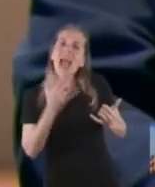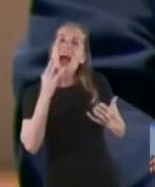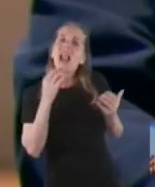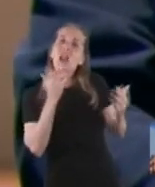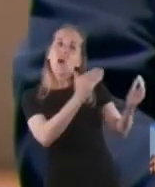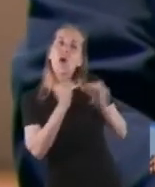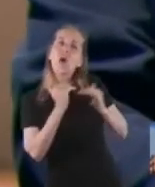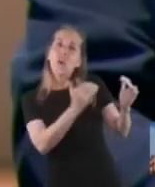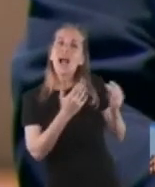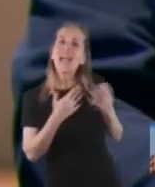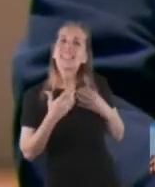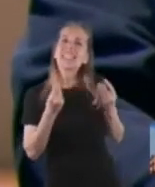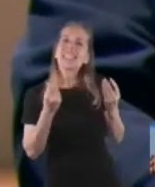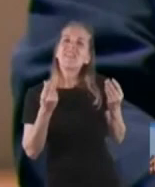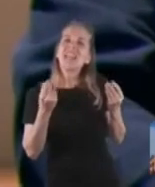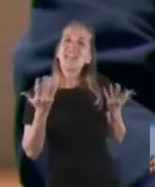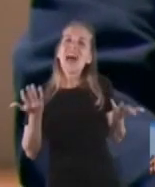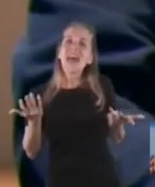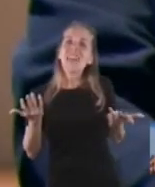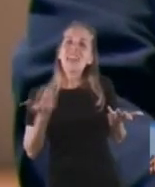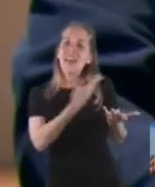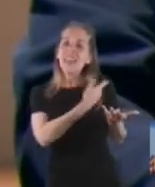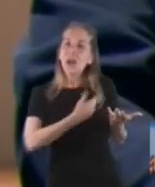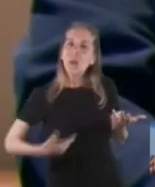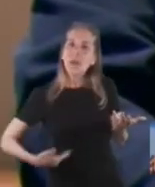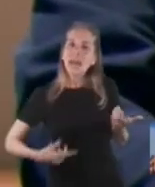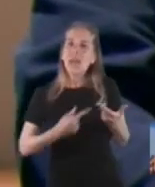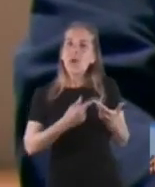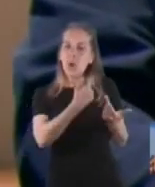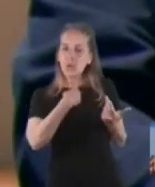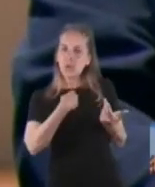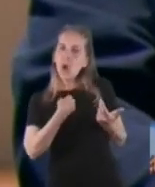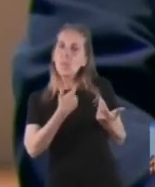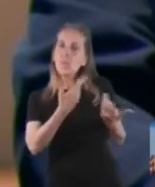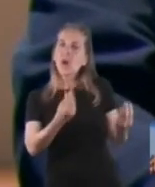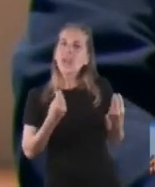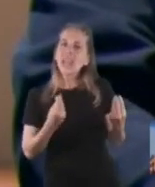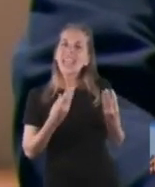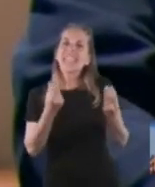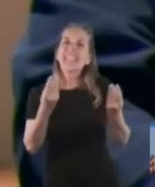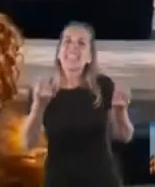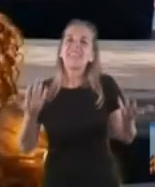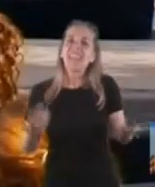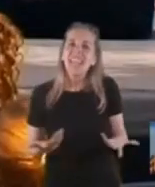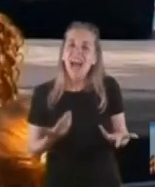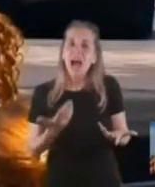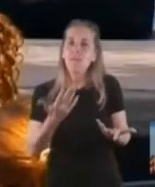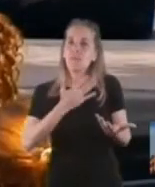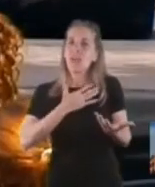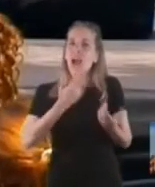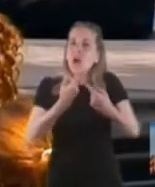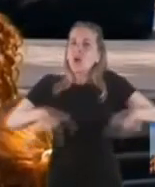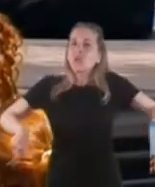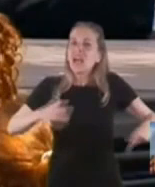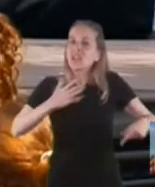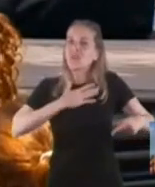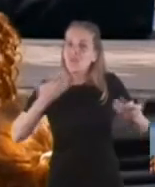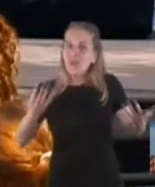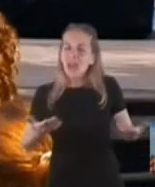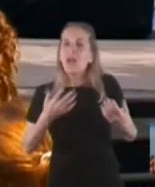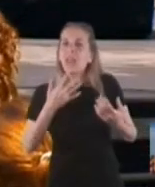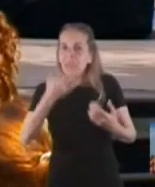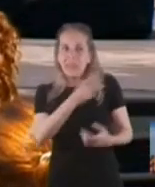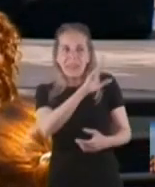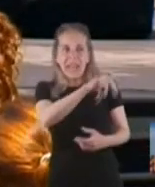común denominador, que es esa sensibilidad que tenemos por el arte y por lo humanista. Y tiene razón, ¿cómo se va a llamar un